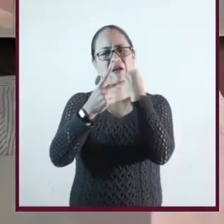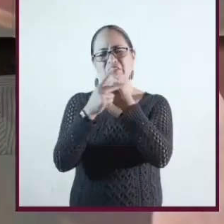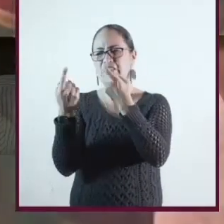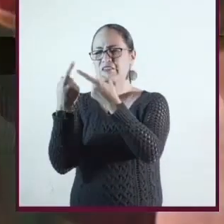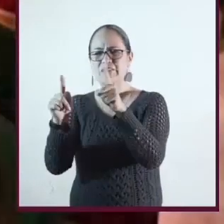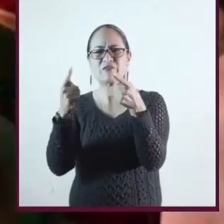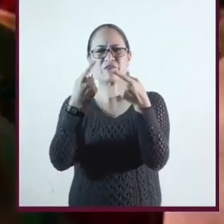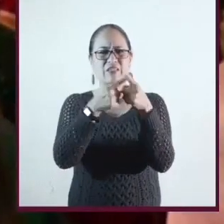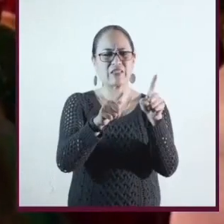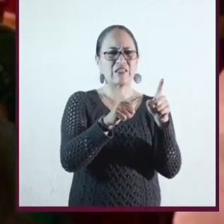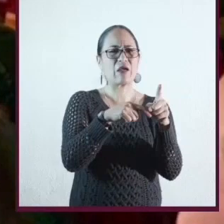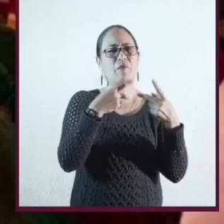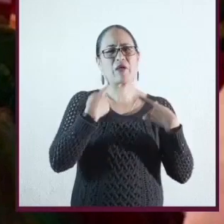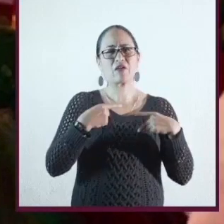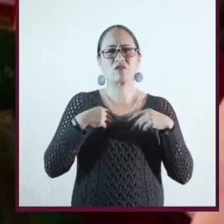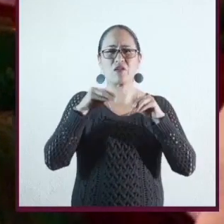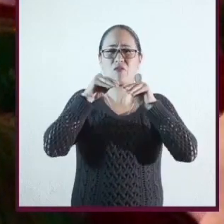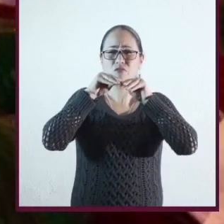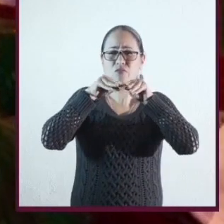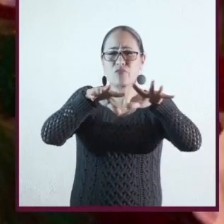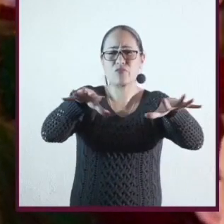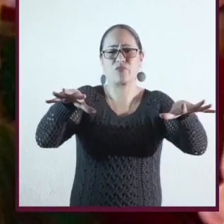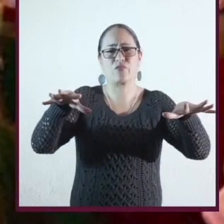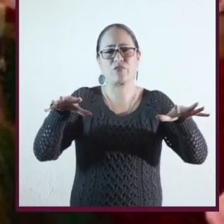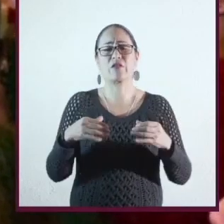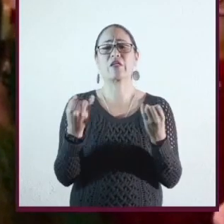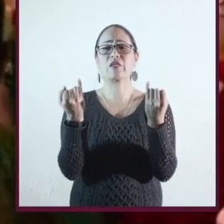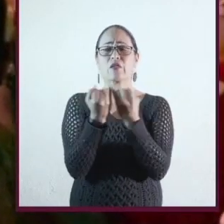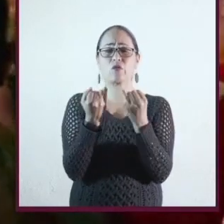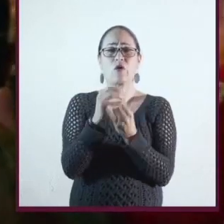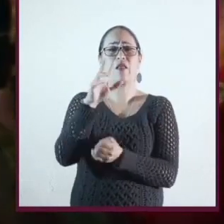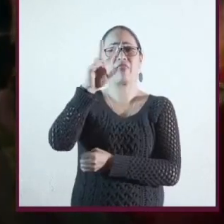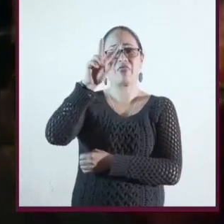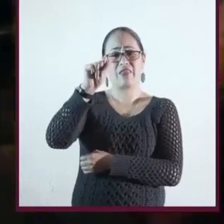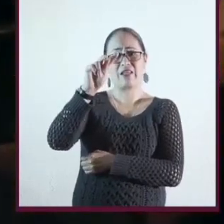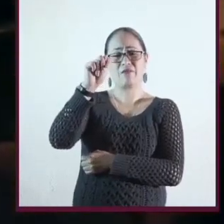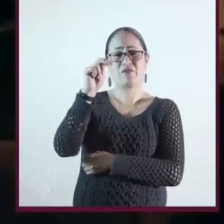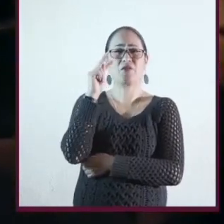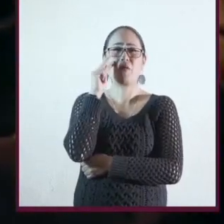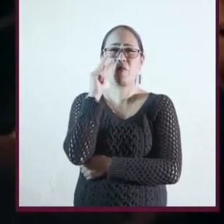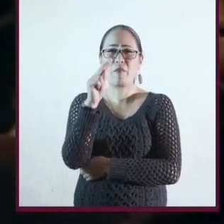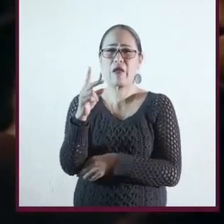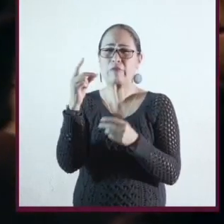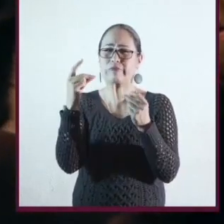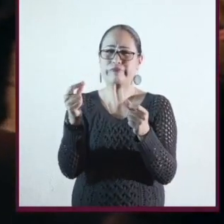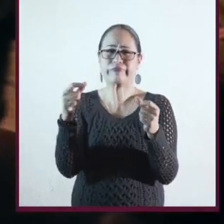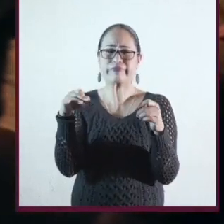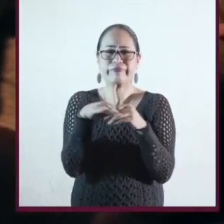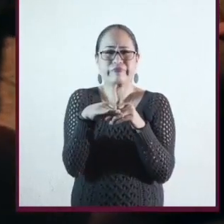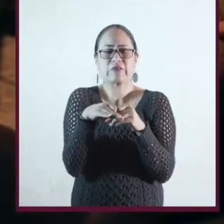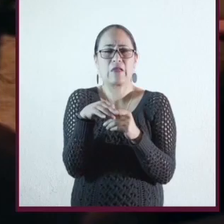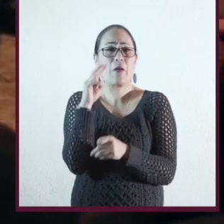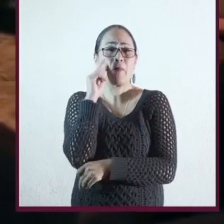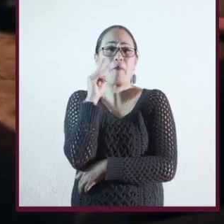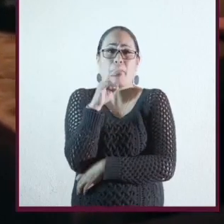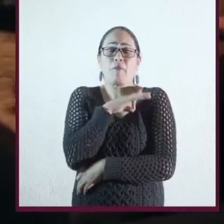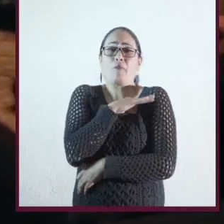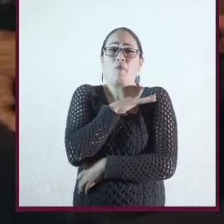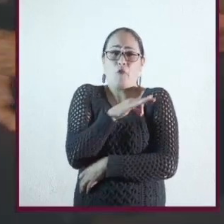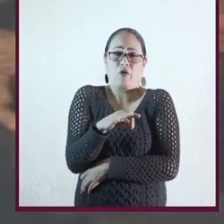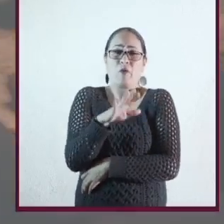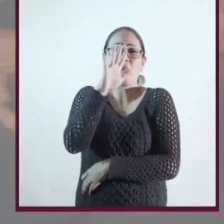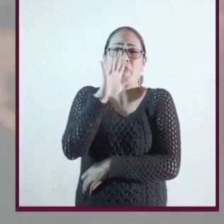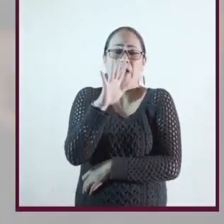casi podemos ver los hechos en el momento en el que suceden, como si estuviéramos allí y en alta definición. No tenemos que esperar,